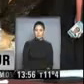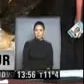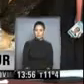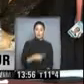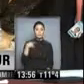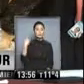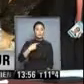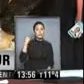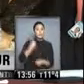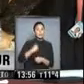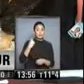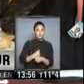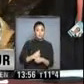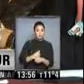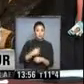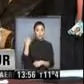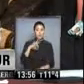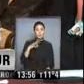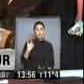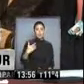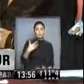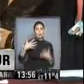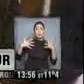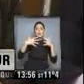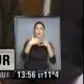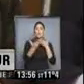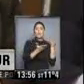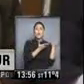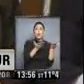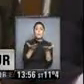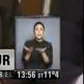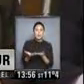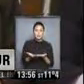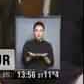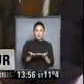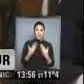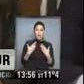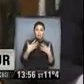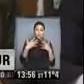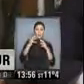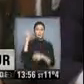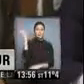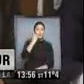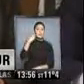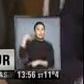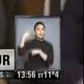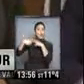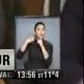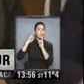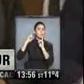nuestro deber es multiplicar la cooperación para sostener esas conquistas